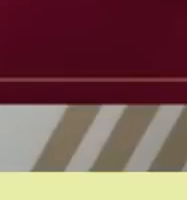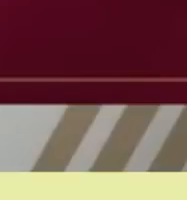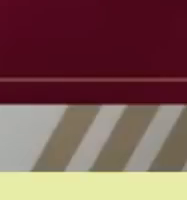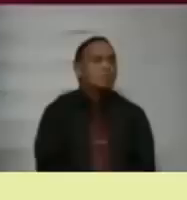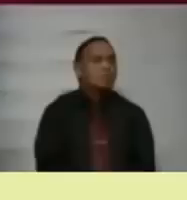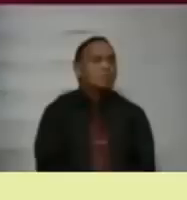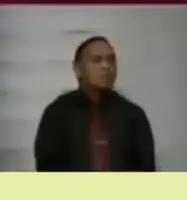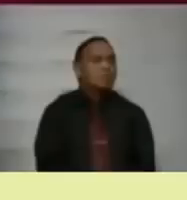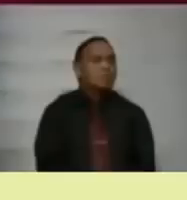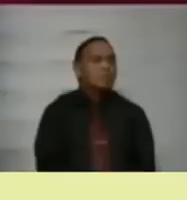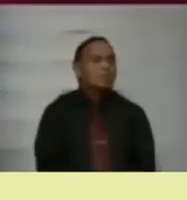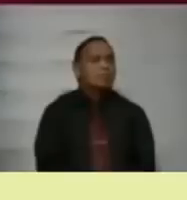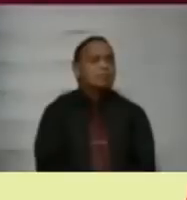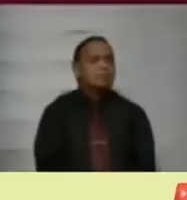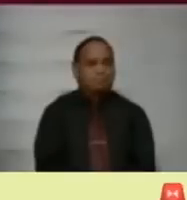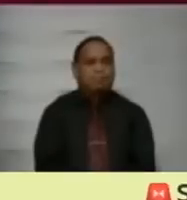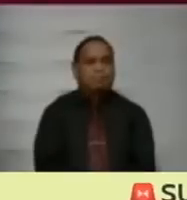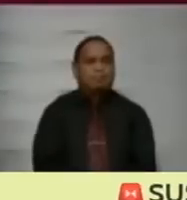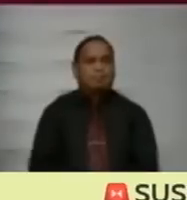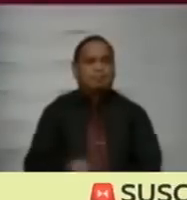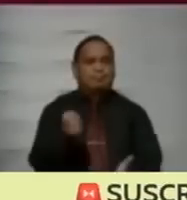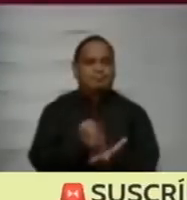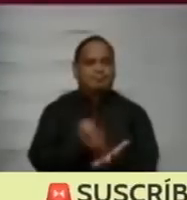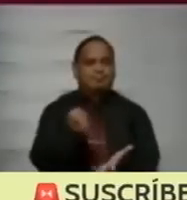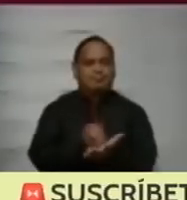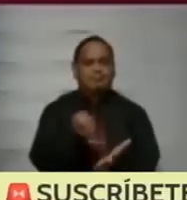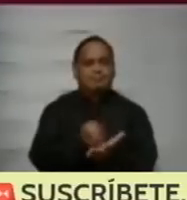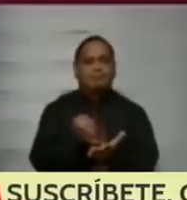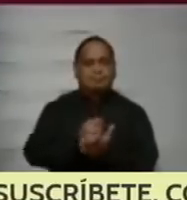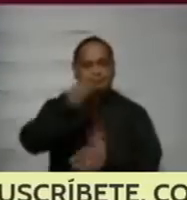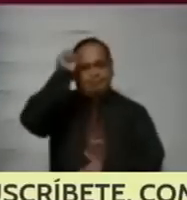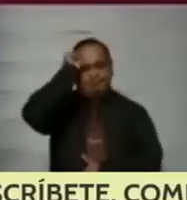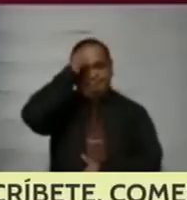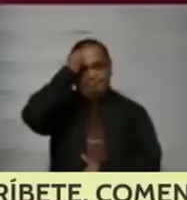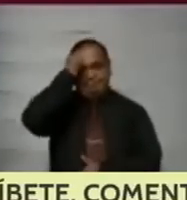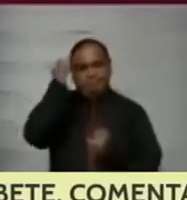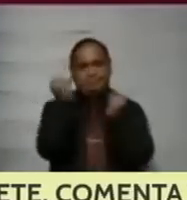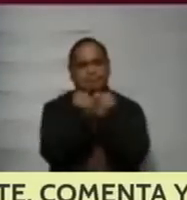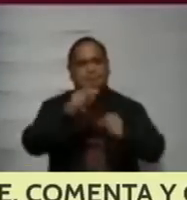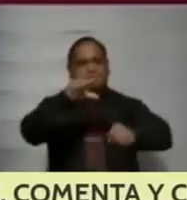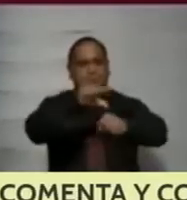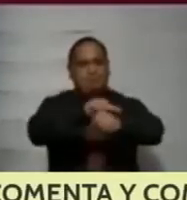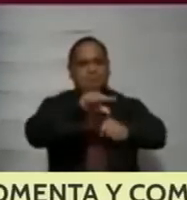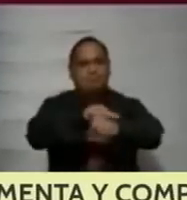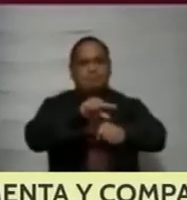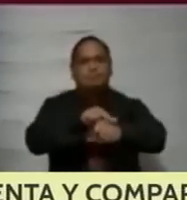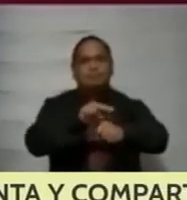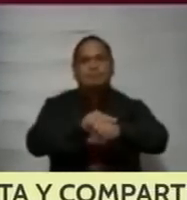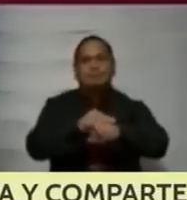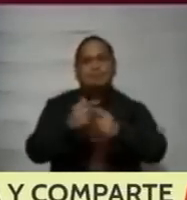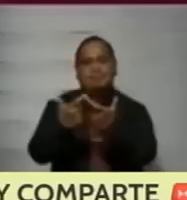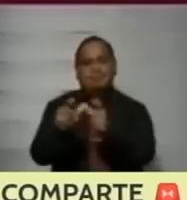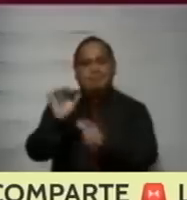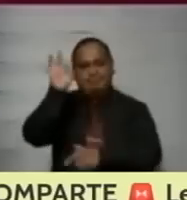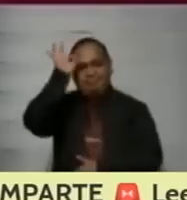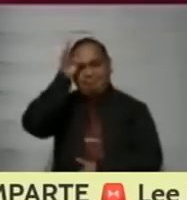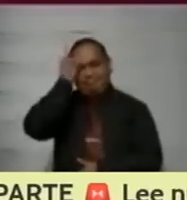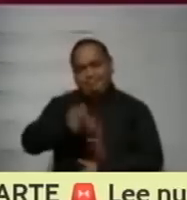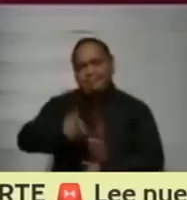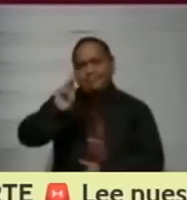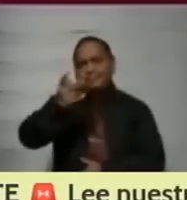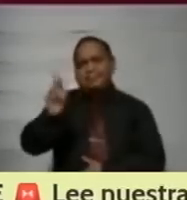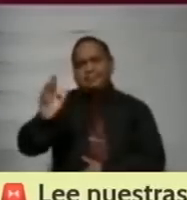Auditoría Superior de obligarlos a contratar sus servicios, así como los doctores que te atienden en el servicio público, pero te mandan